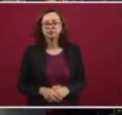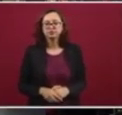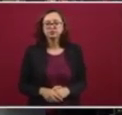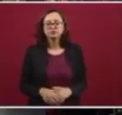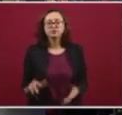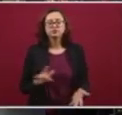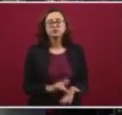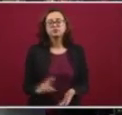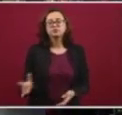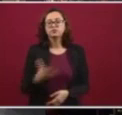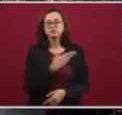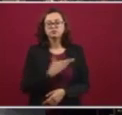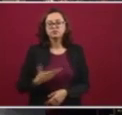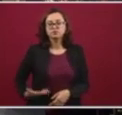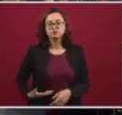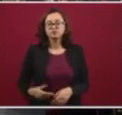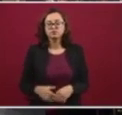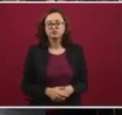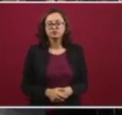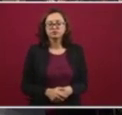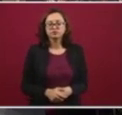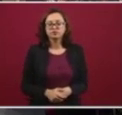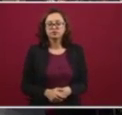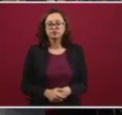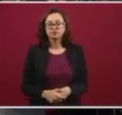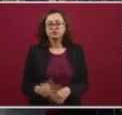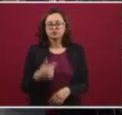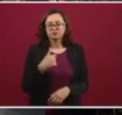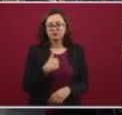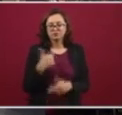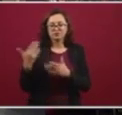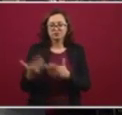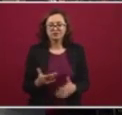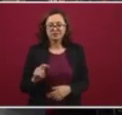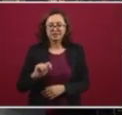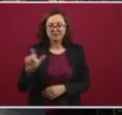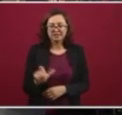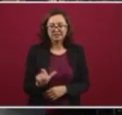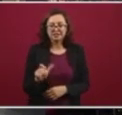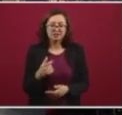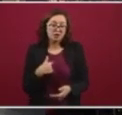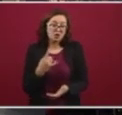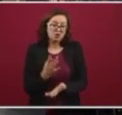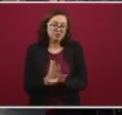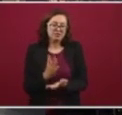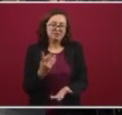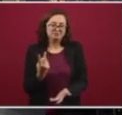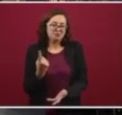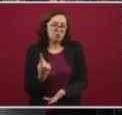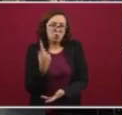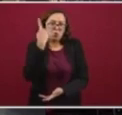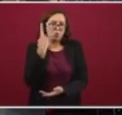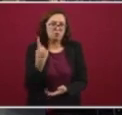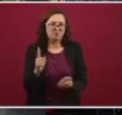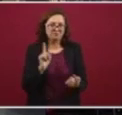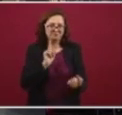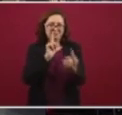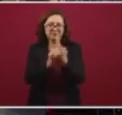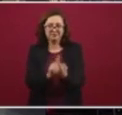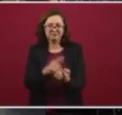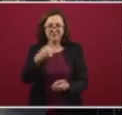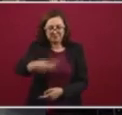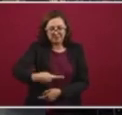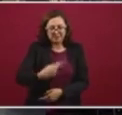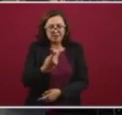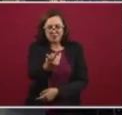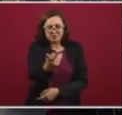Gracias, señor presidente. Yo vengo de Austin, Texas, y es la única oportunidad que tengo de verlo, entonces muchas gracias por la pregunta.